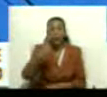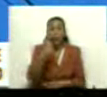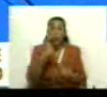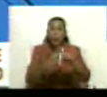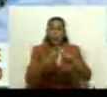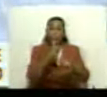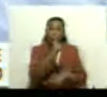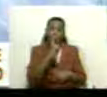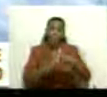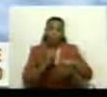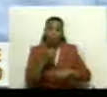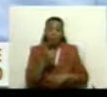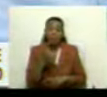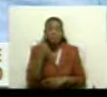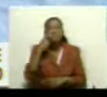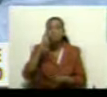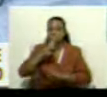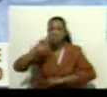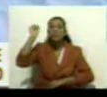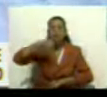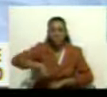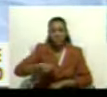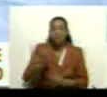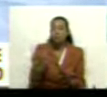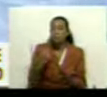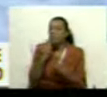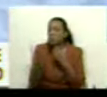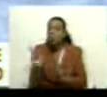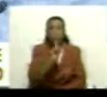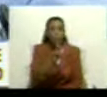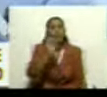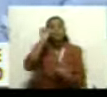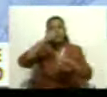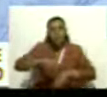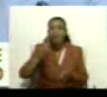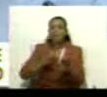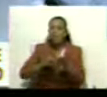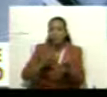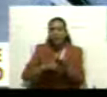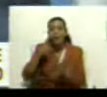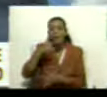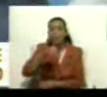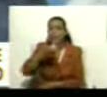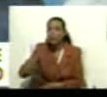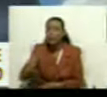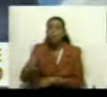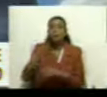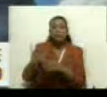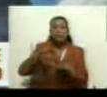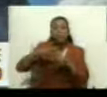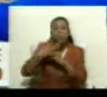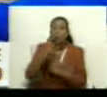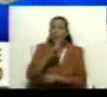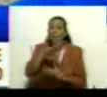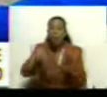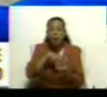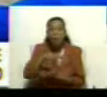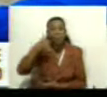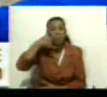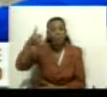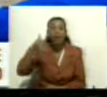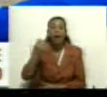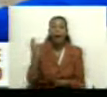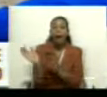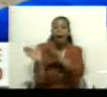sí funciona y se ha visto respuesta inmediata para la atención de las averías que nosotros hemos reportado por allí. Aparte de esto, también